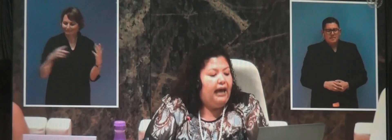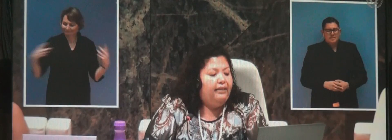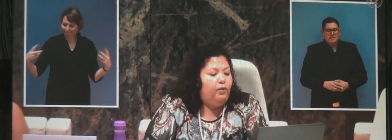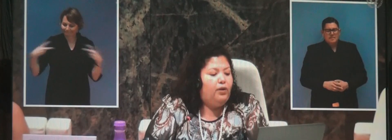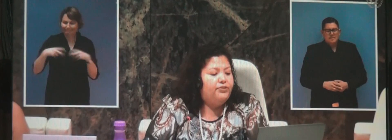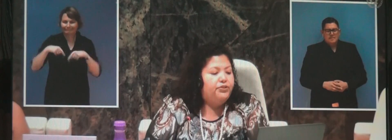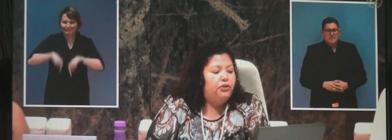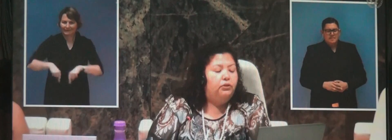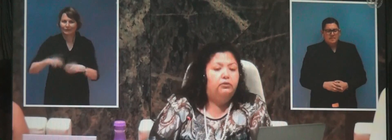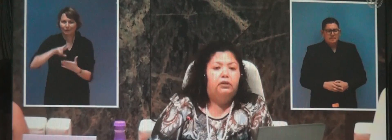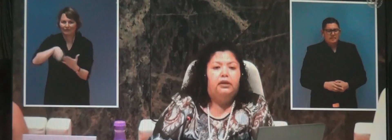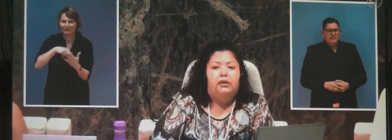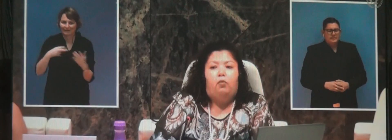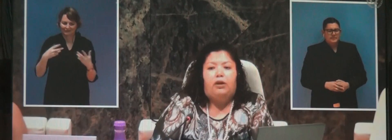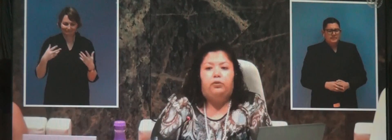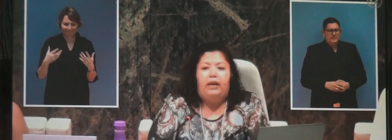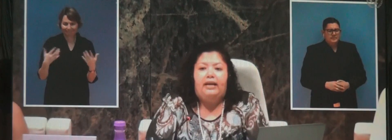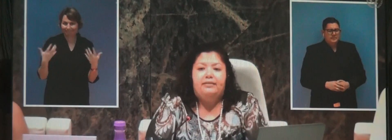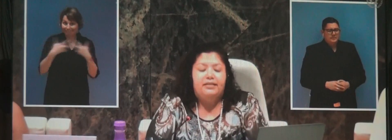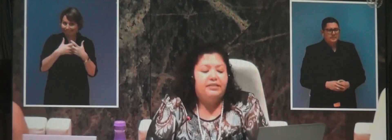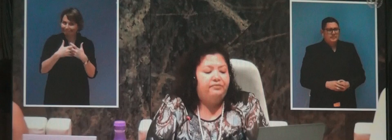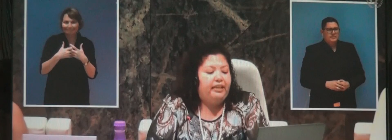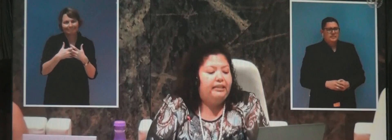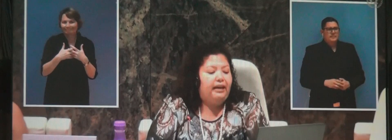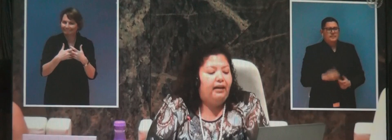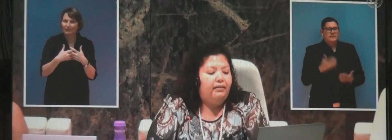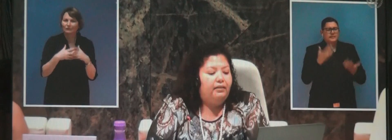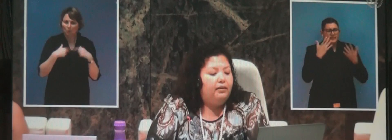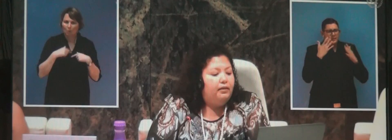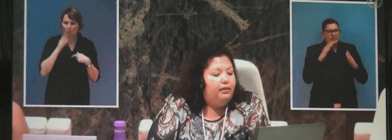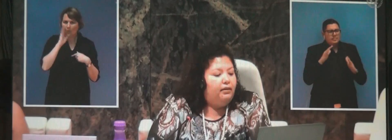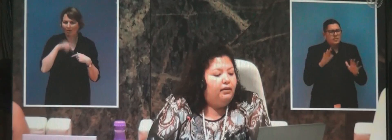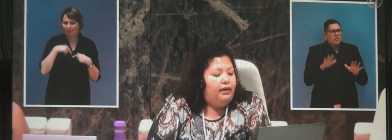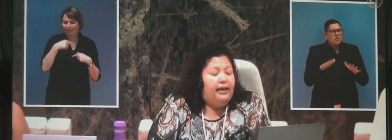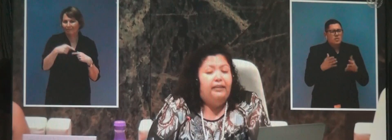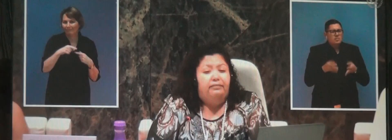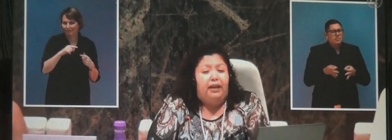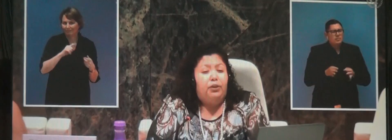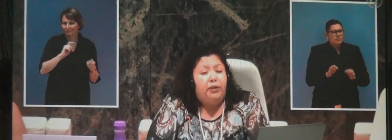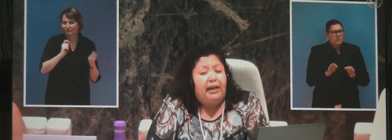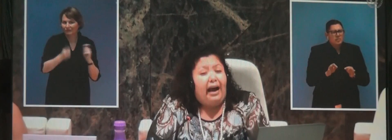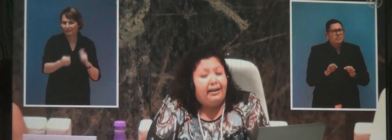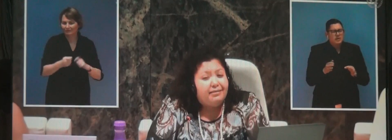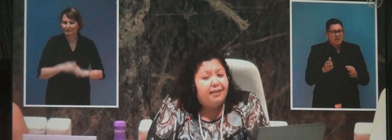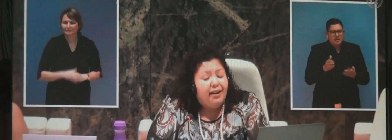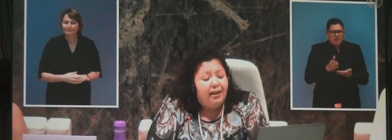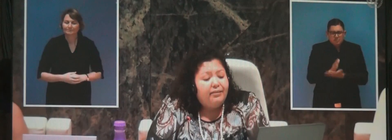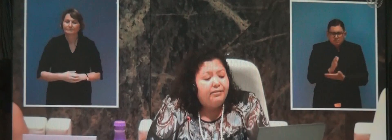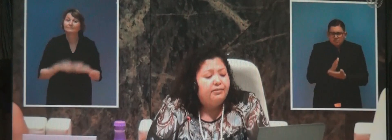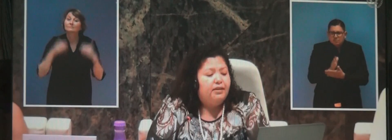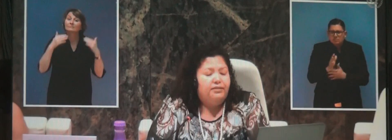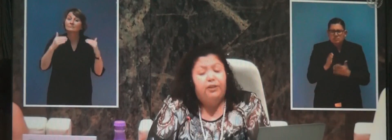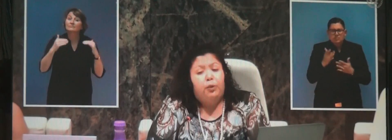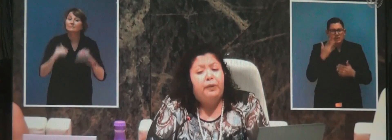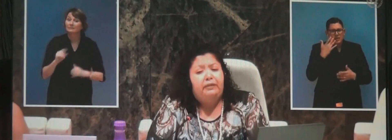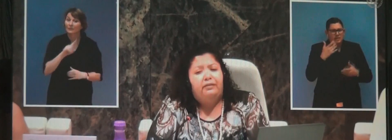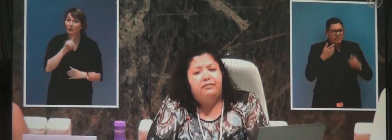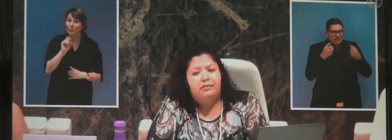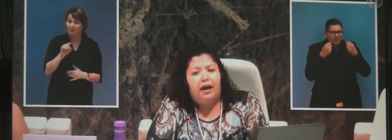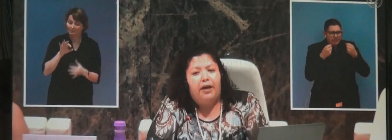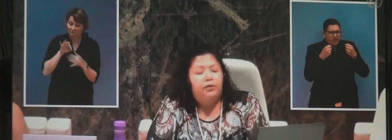la adecuación en cuanto a la accesibilidad tanto en cárceles, en